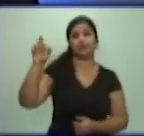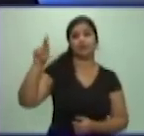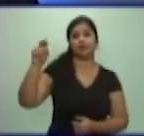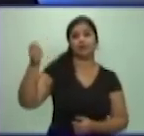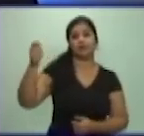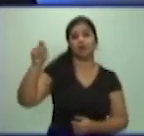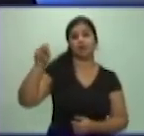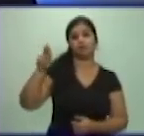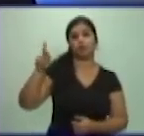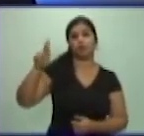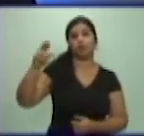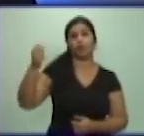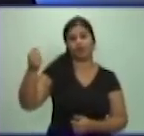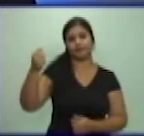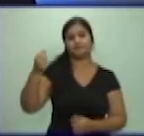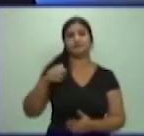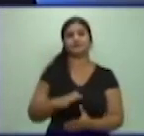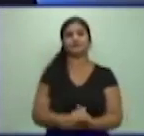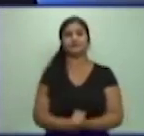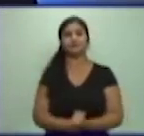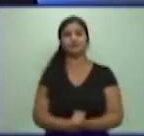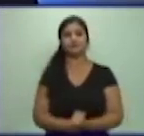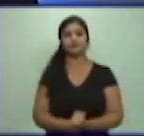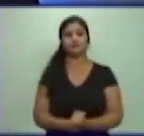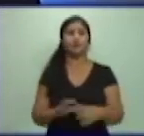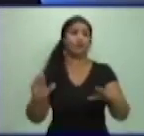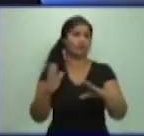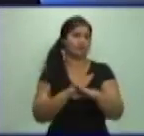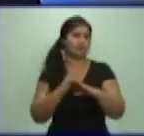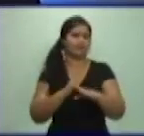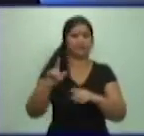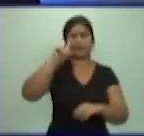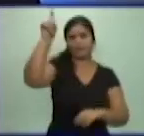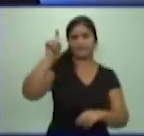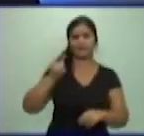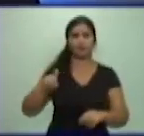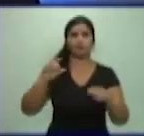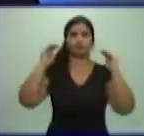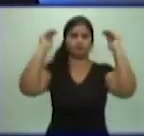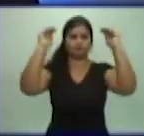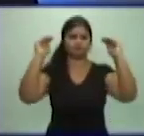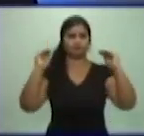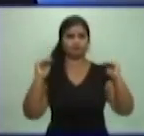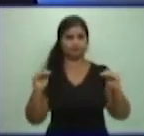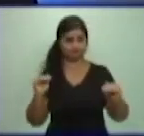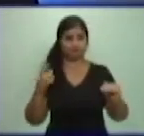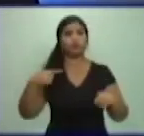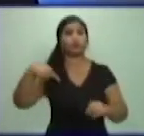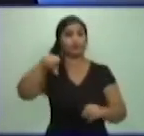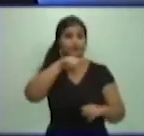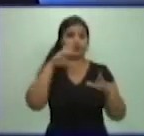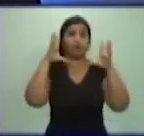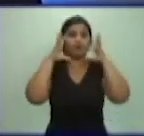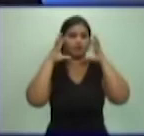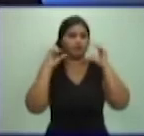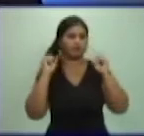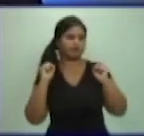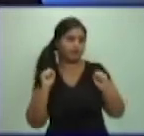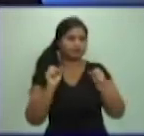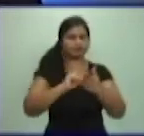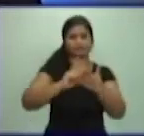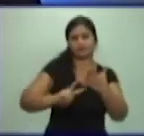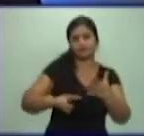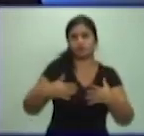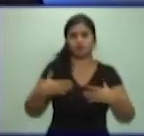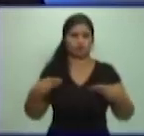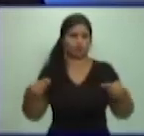dársele salida en la pregunta de redacción. Puede haber una pregunta de literatura pura, como bien decimos nosotros. Por tanto, ¿cómo pudiera hacer esta pregunta